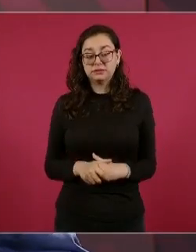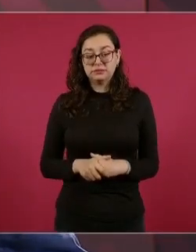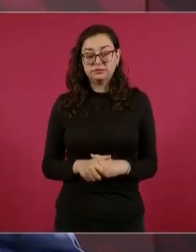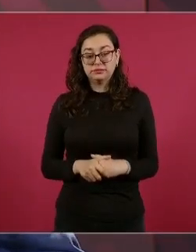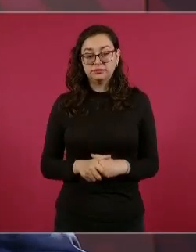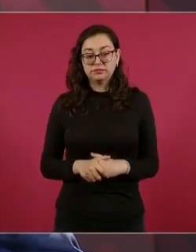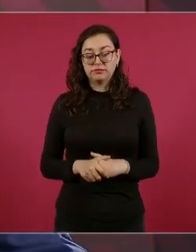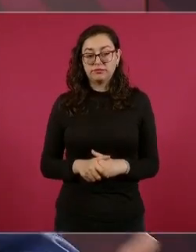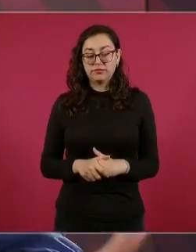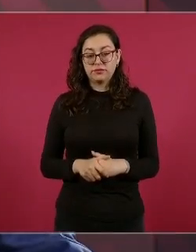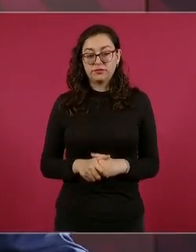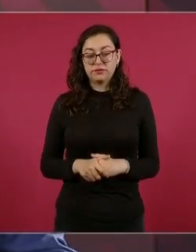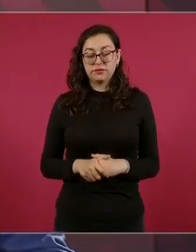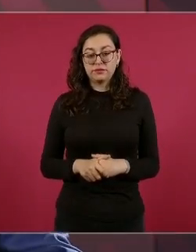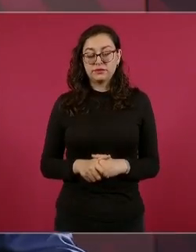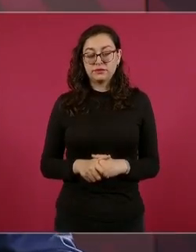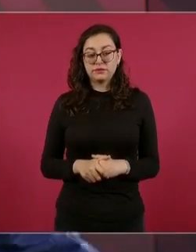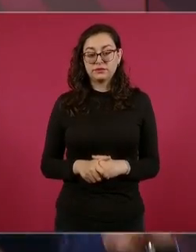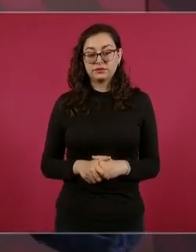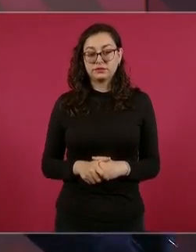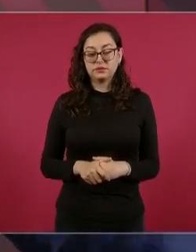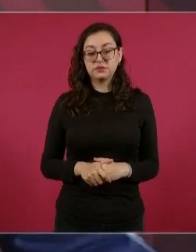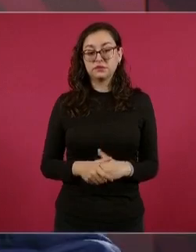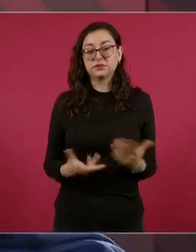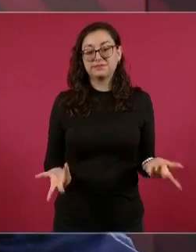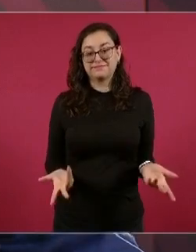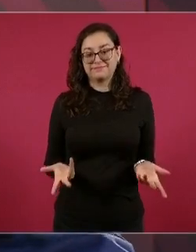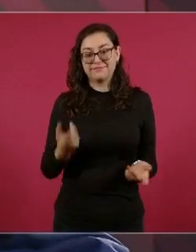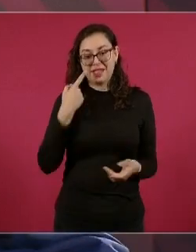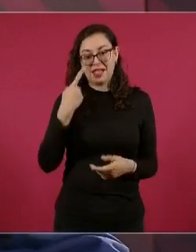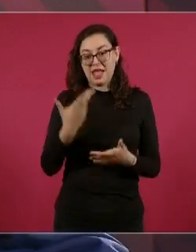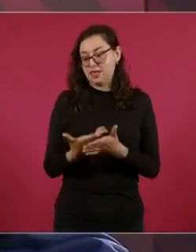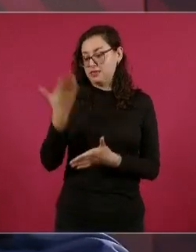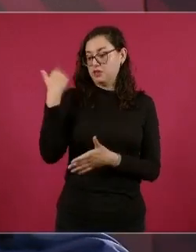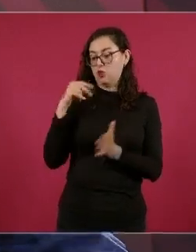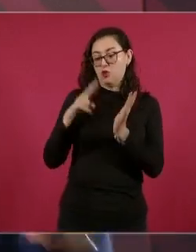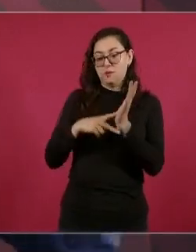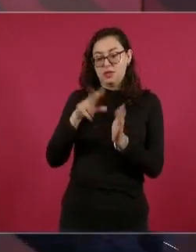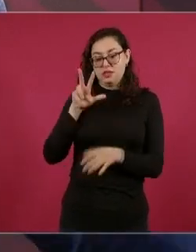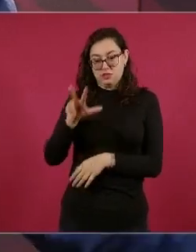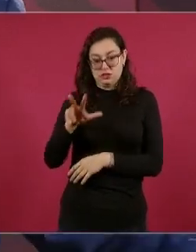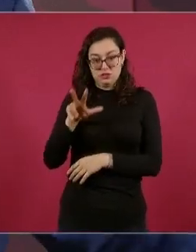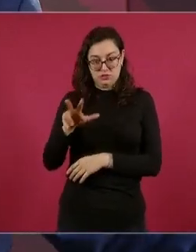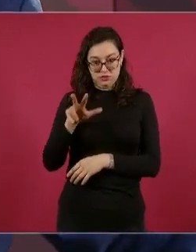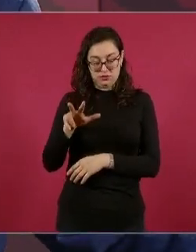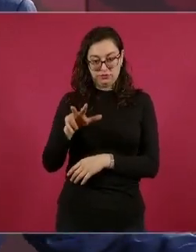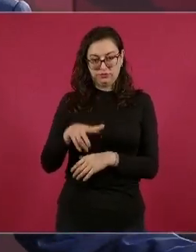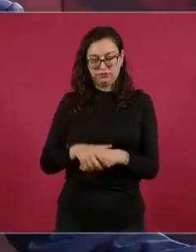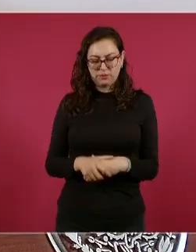imaginen que antes, cuando llegamos, el